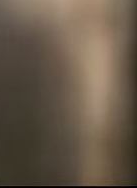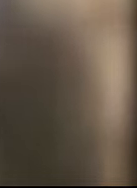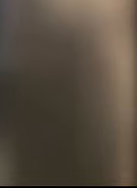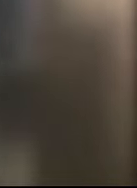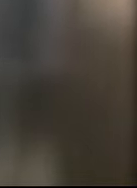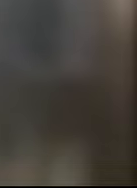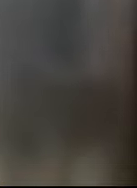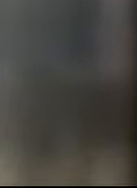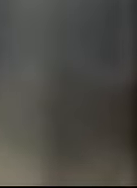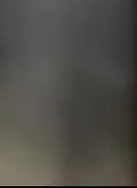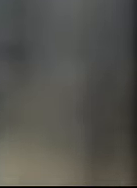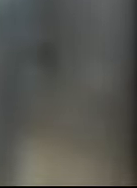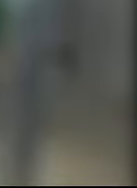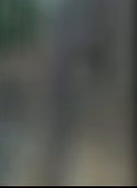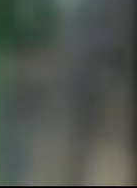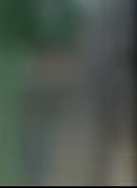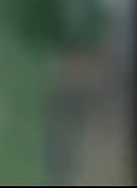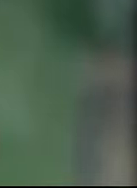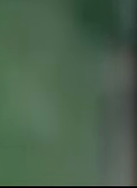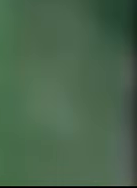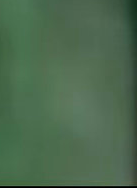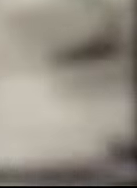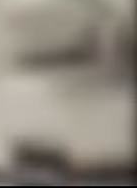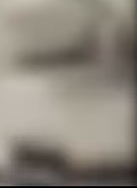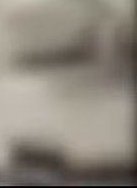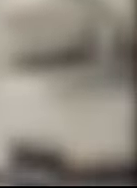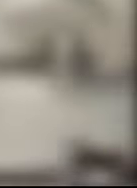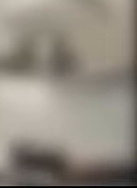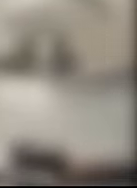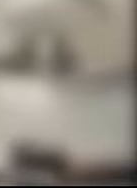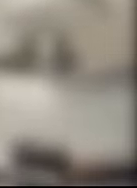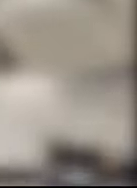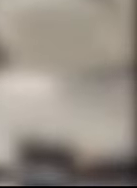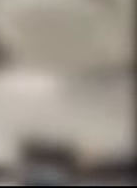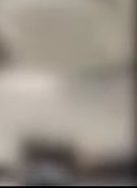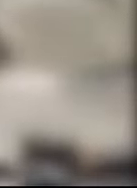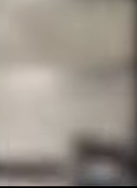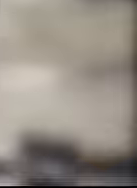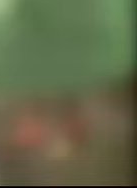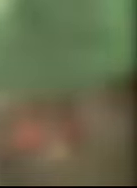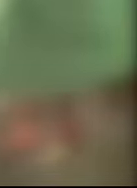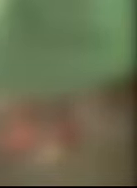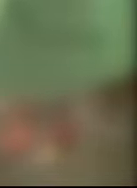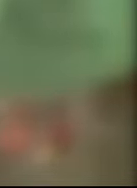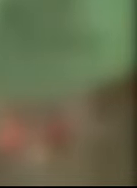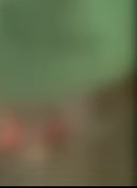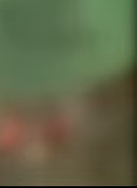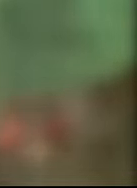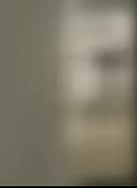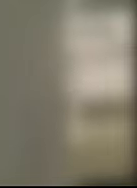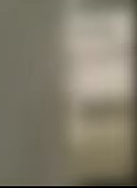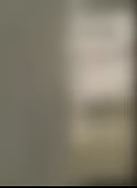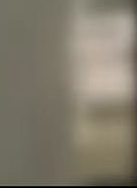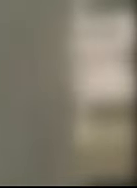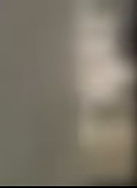estar modificado para impedir su replicación. Este porta las instrucciones de ADN del coronavirus a fin de entrenar al sistema